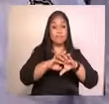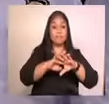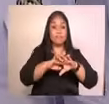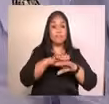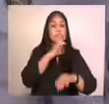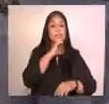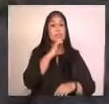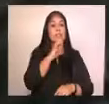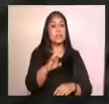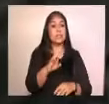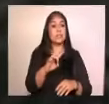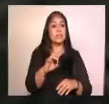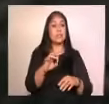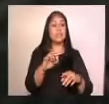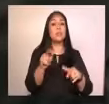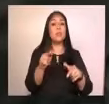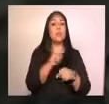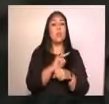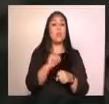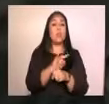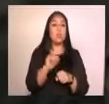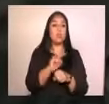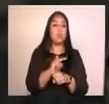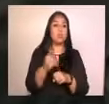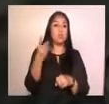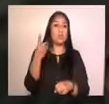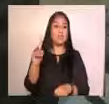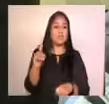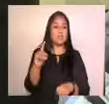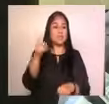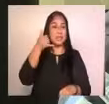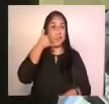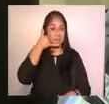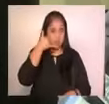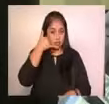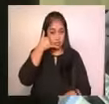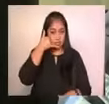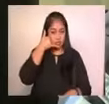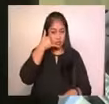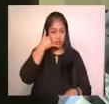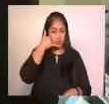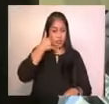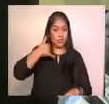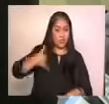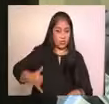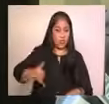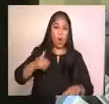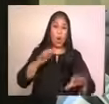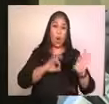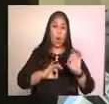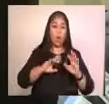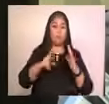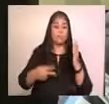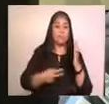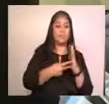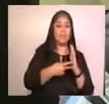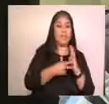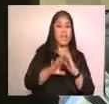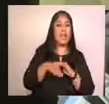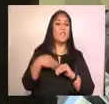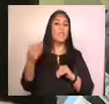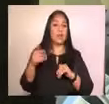es mediante la utilización de teléfonos celulares y de conexiones externas. Eso aquí se ha